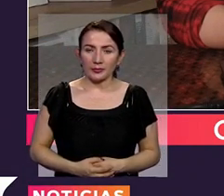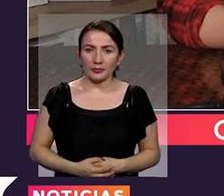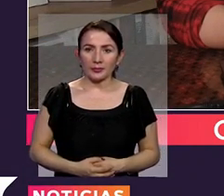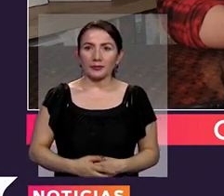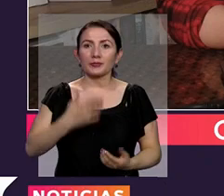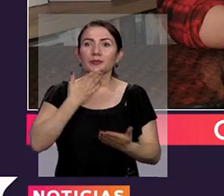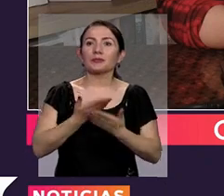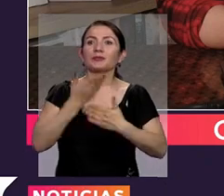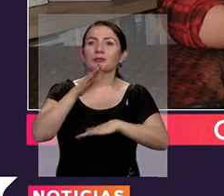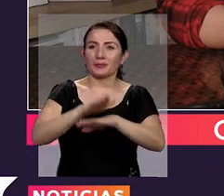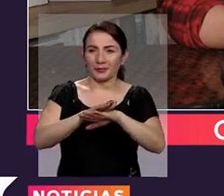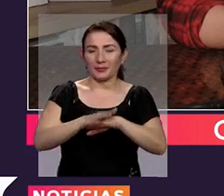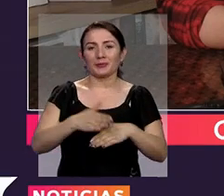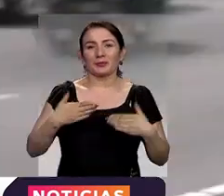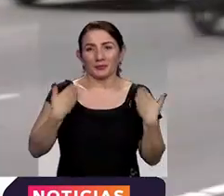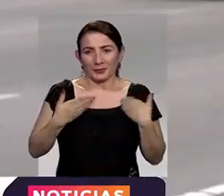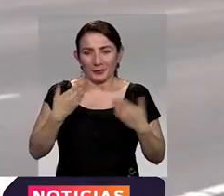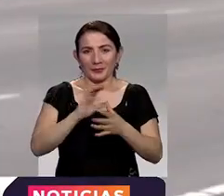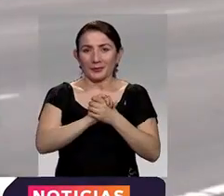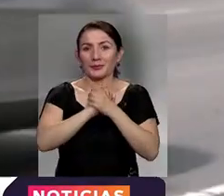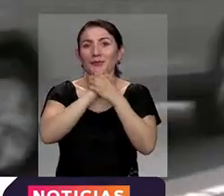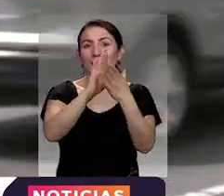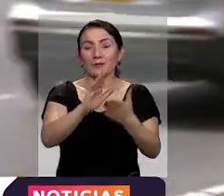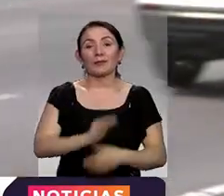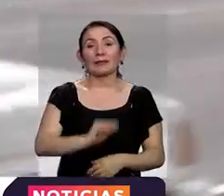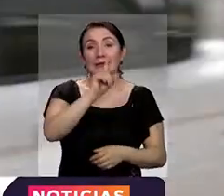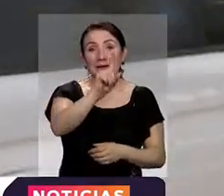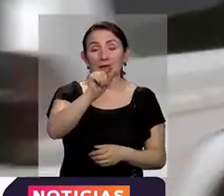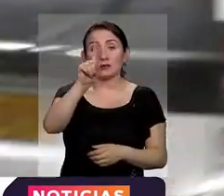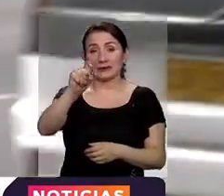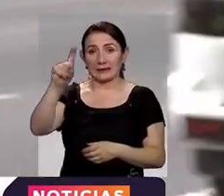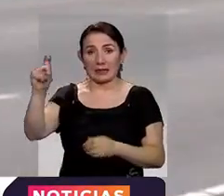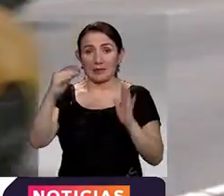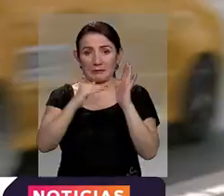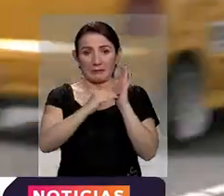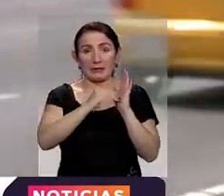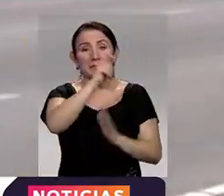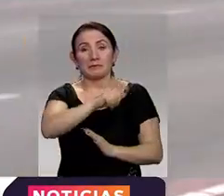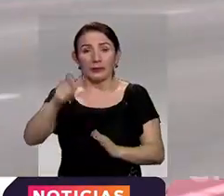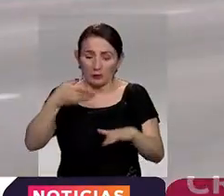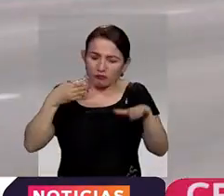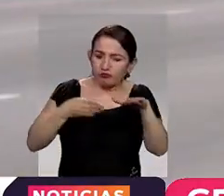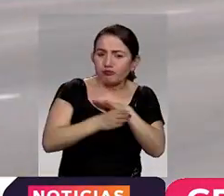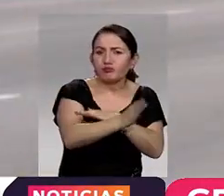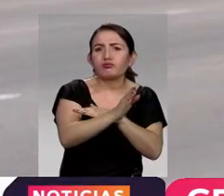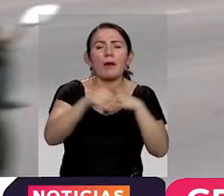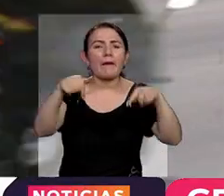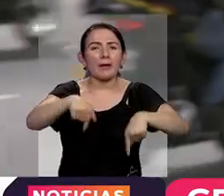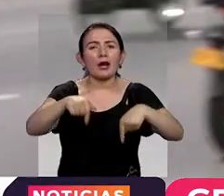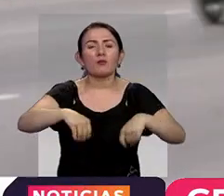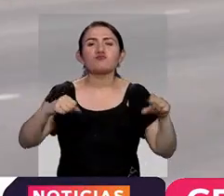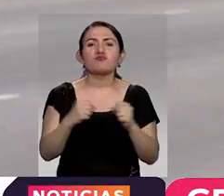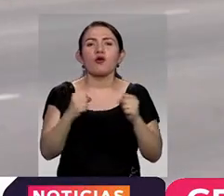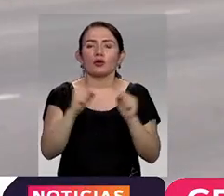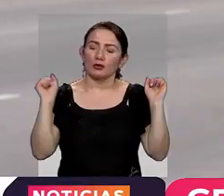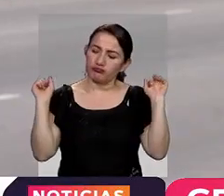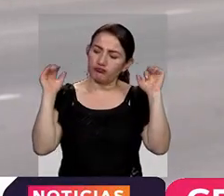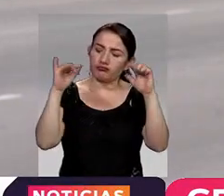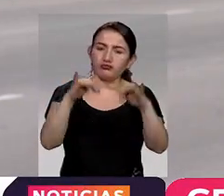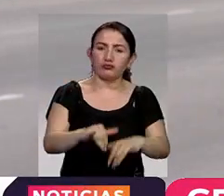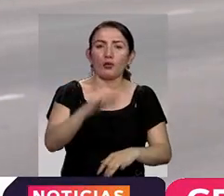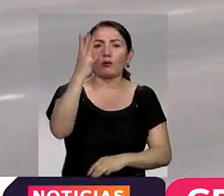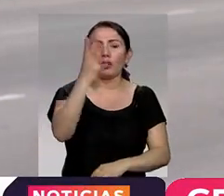Buenas tardes, qué gusto saludarlos. Pues estima que 166 mil vehículos ingresarán a la capital del país para completar ese total